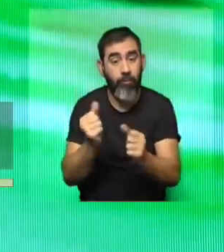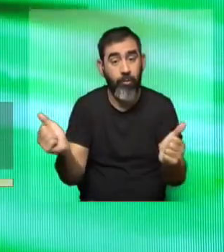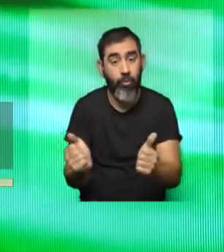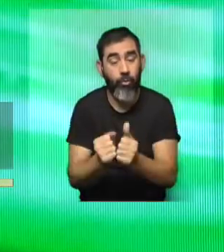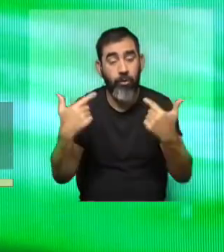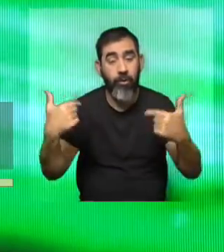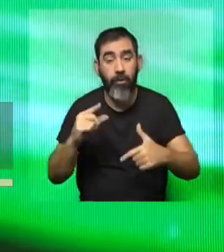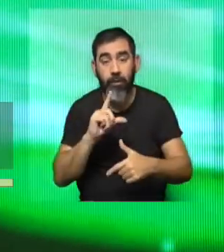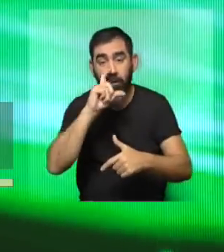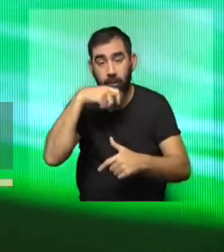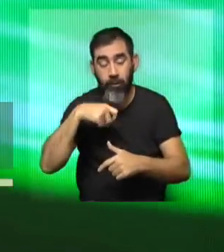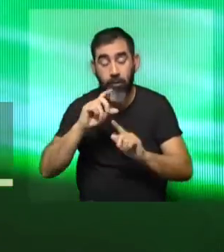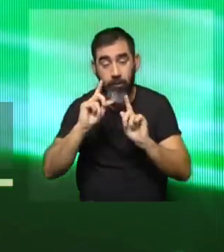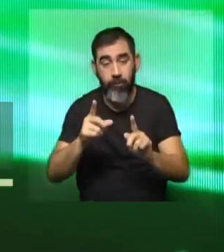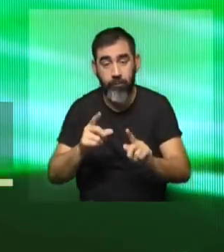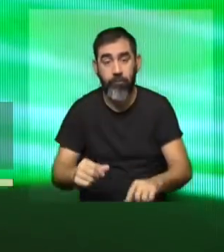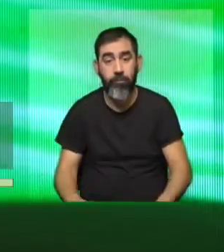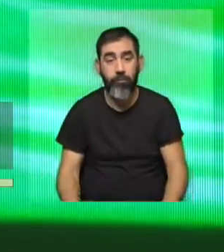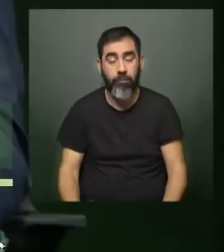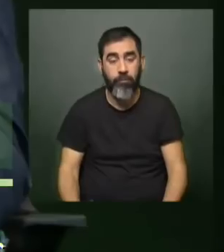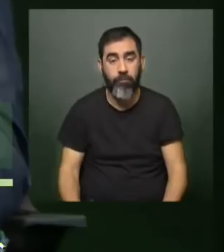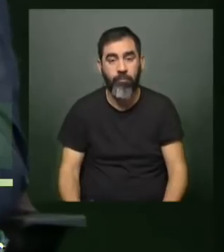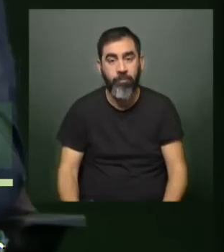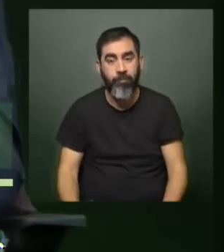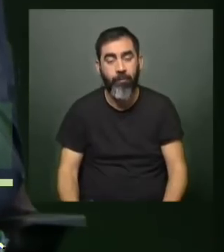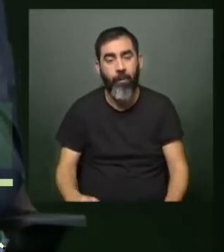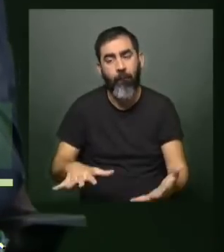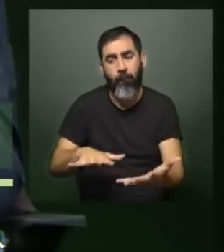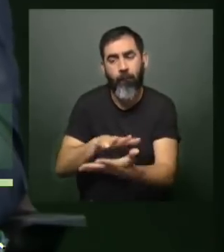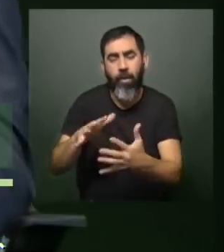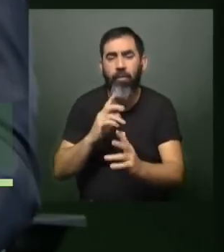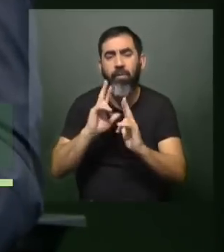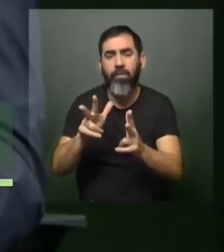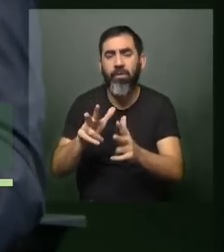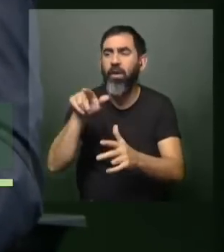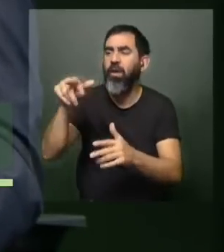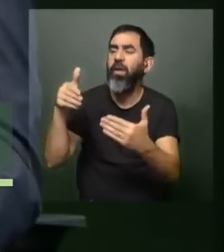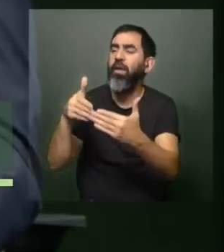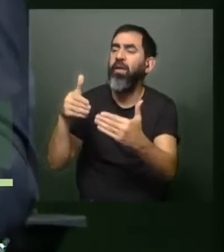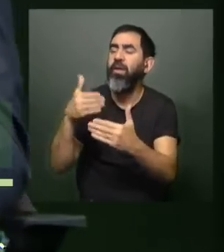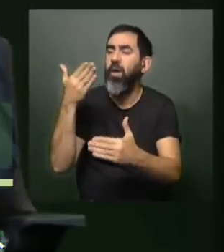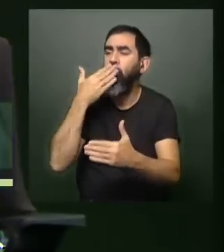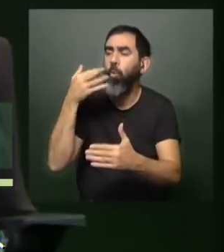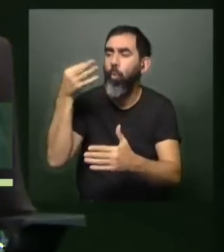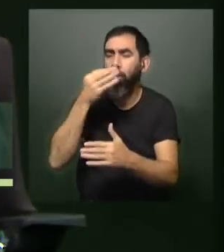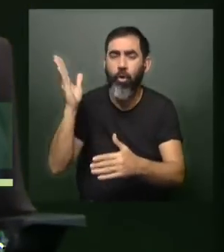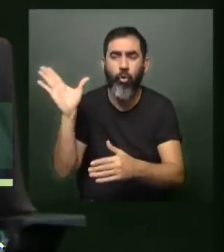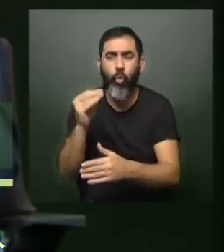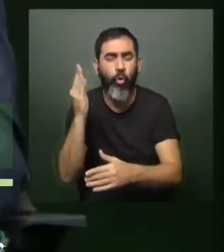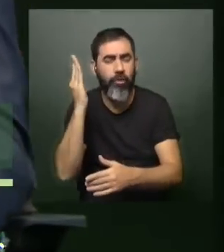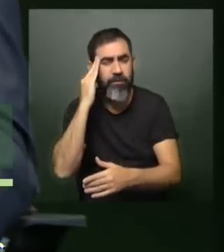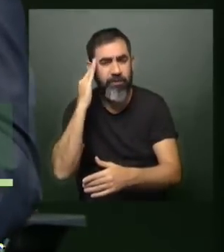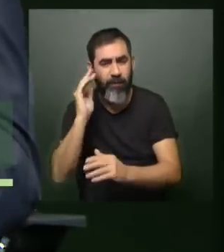y que venimos realizando de buena manera te pasa eso en los barrios por ejemplo que todo el mundo dice no en la esquina aquella hay una boca como que todo el mundo sabe